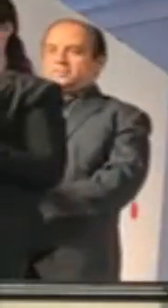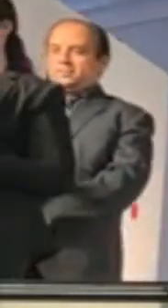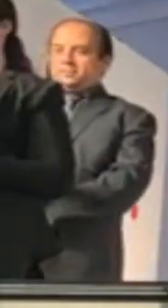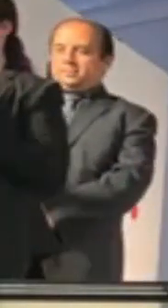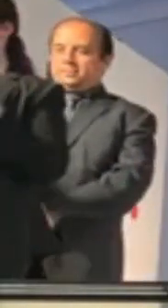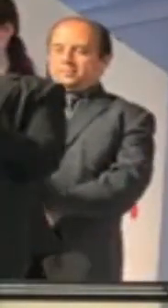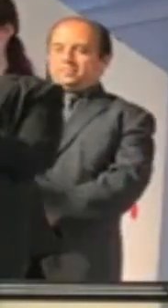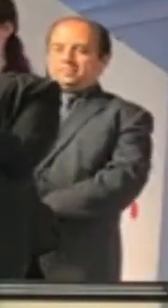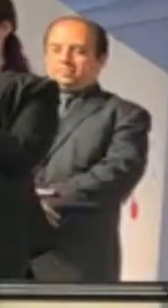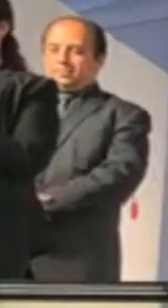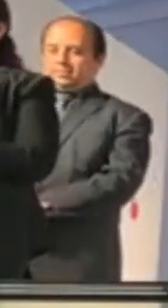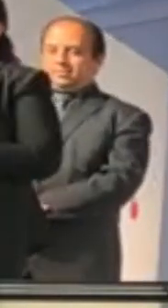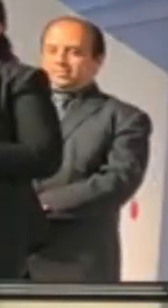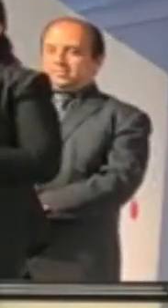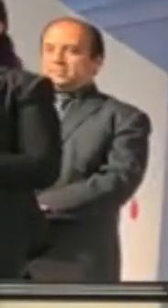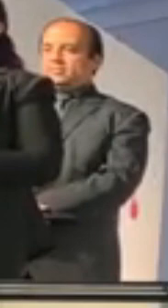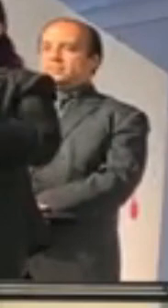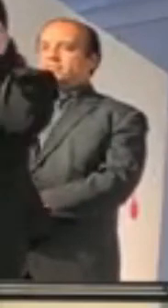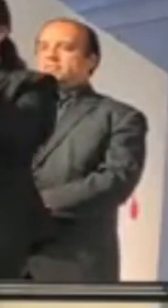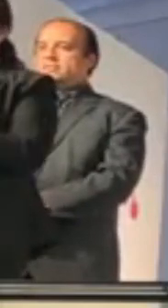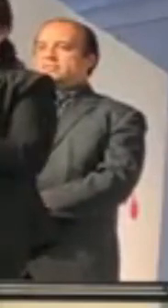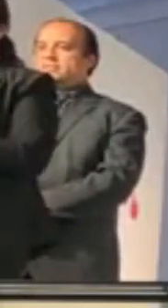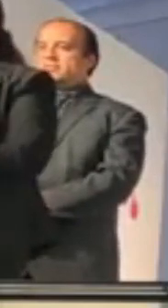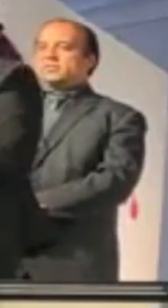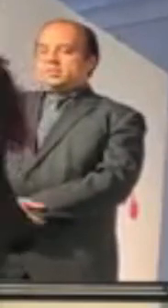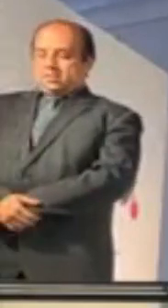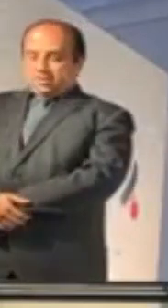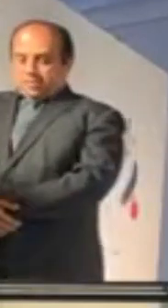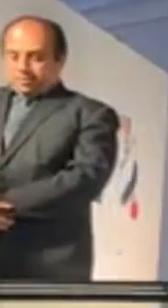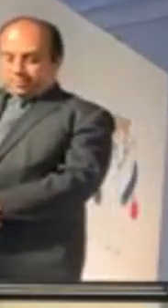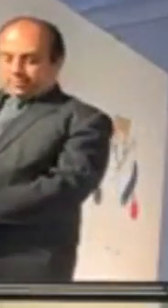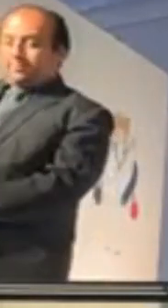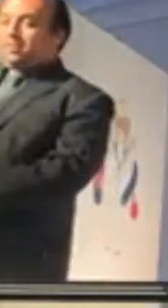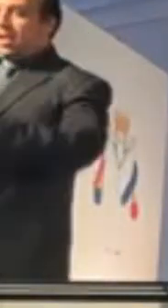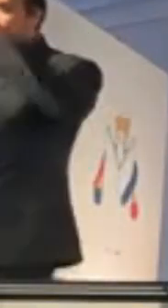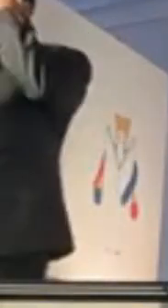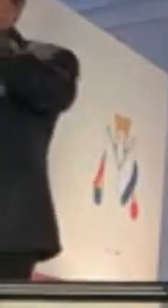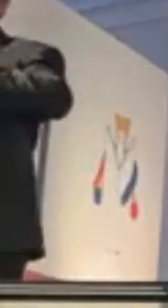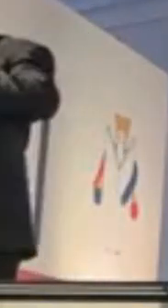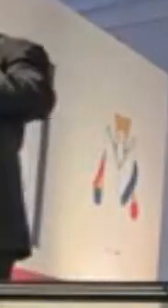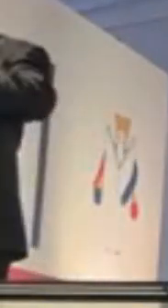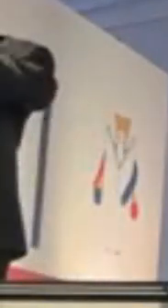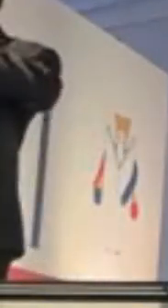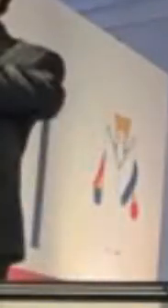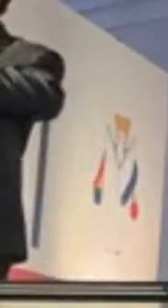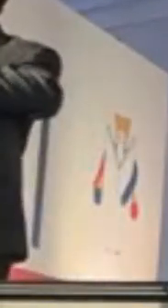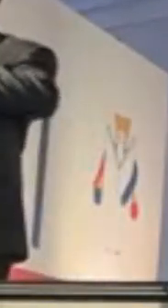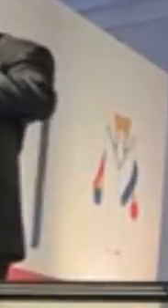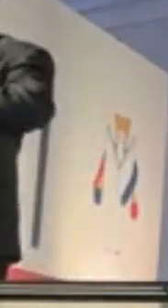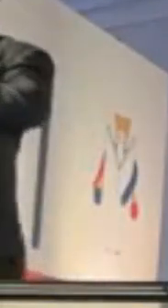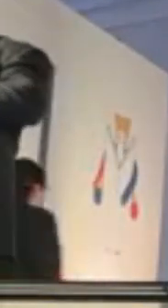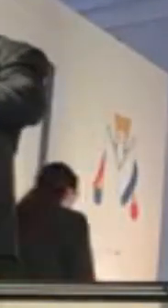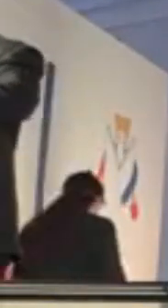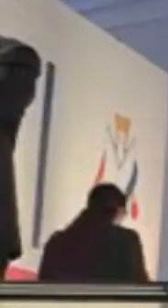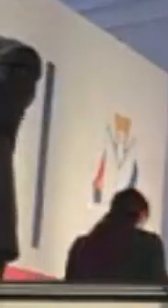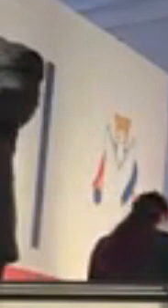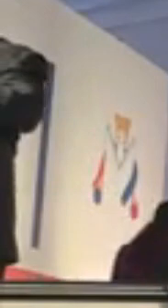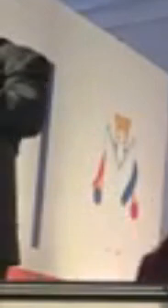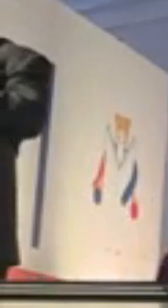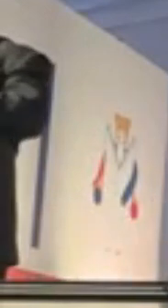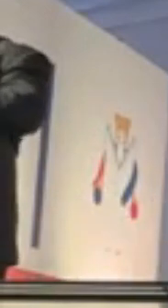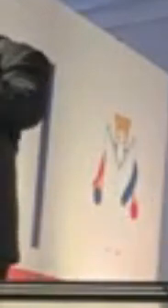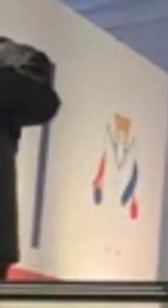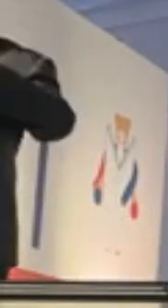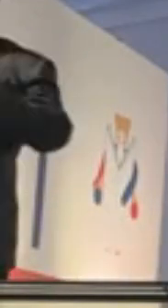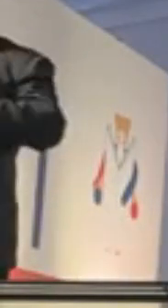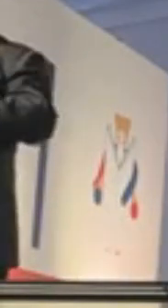político con las luchas de los pueblos de América Latina y el Caribe, por supuesto, también con las luchas primero, ¿no?, que viví y